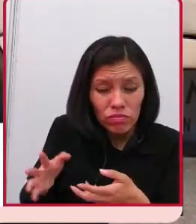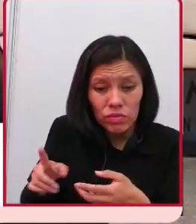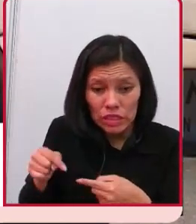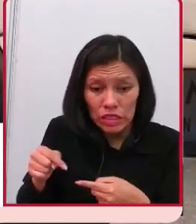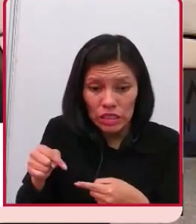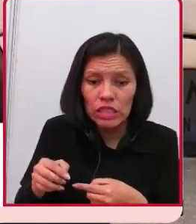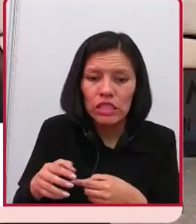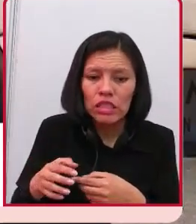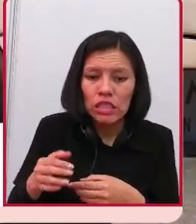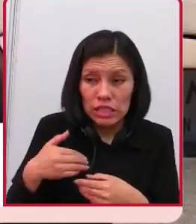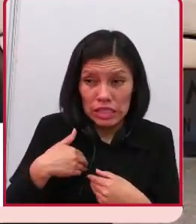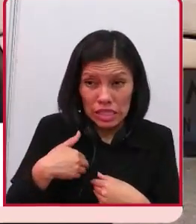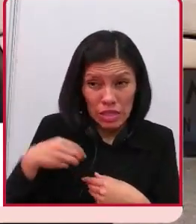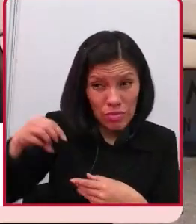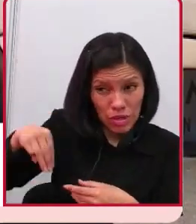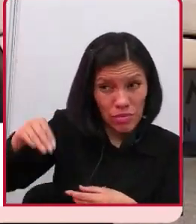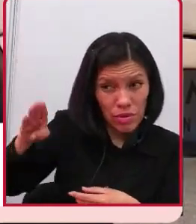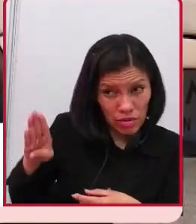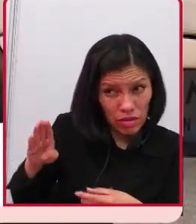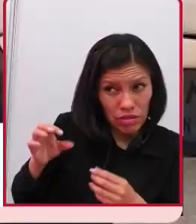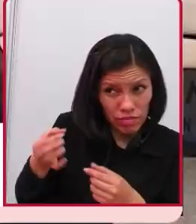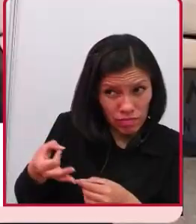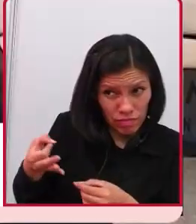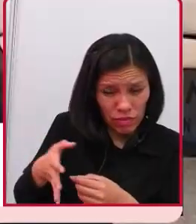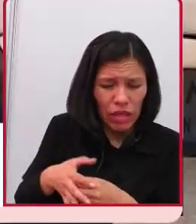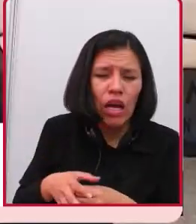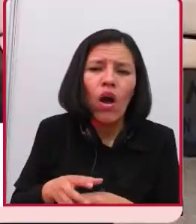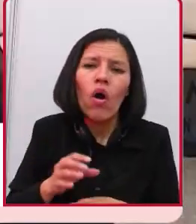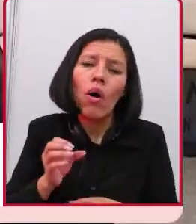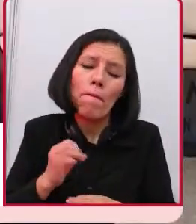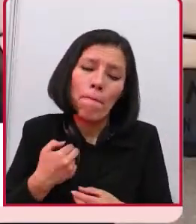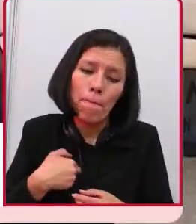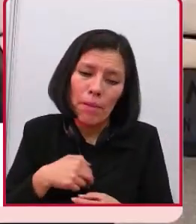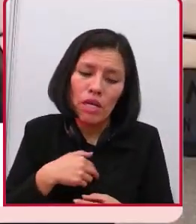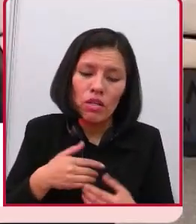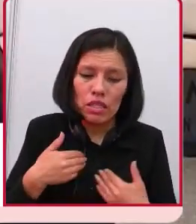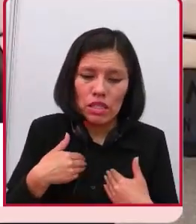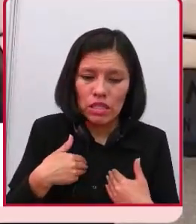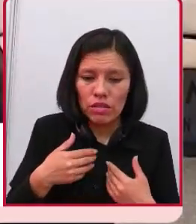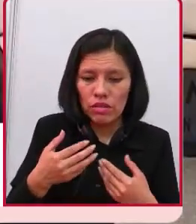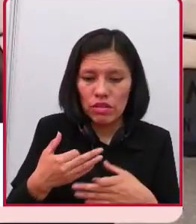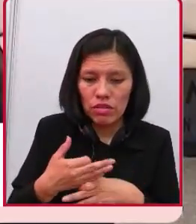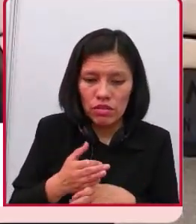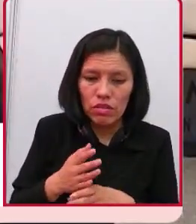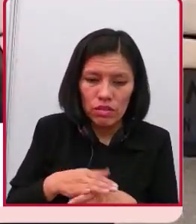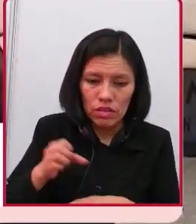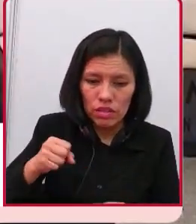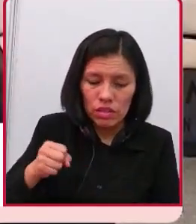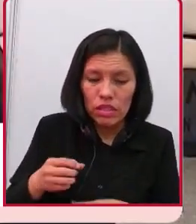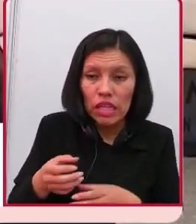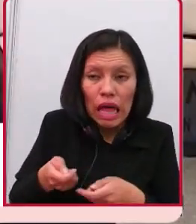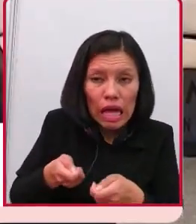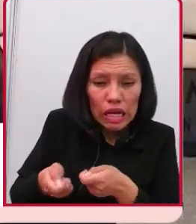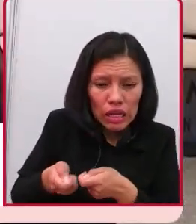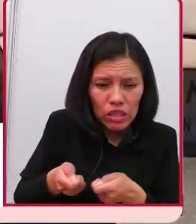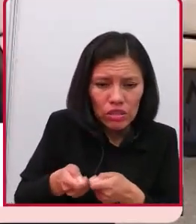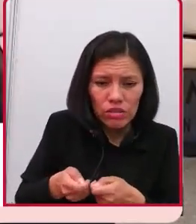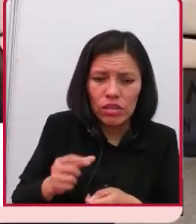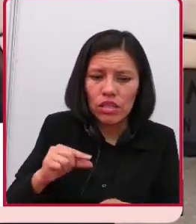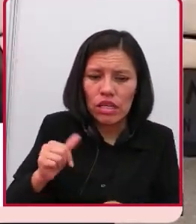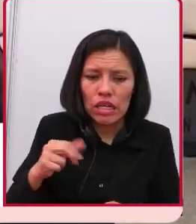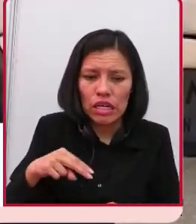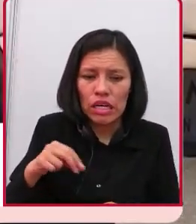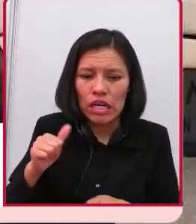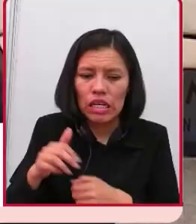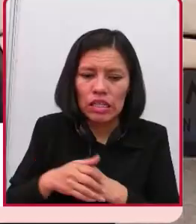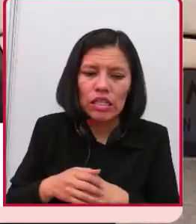de la estructura clásica de una molibdenita de yacimiento, pero la técnica sí o sí de control para lo que es gangas